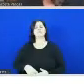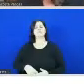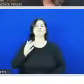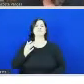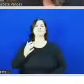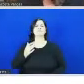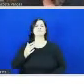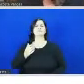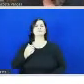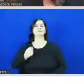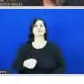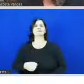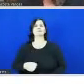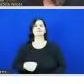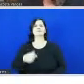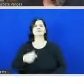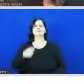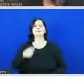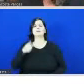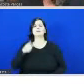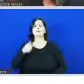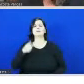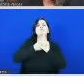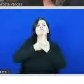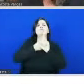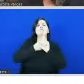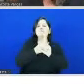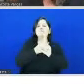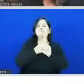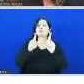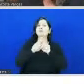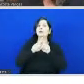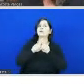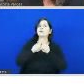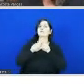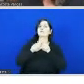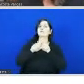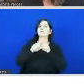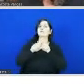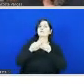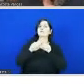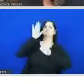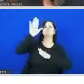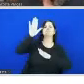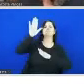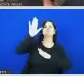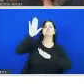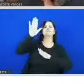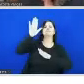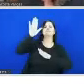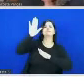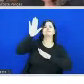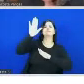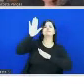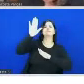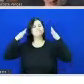eso necropolítica, entendiendo la necropolítica como hacer morir y dejar morir a determinadas poblaciones. Entonces